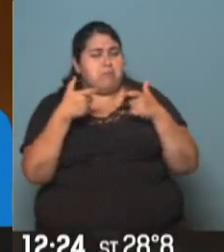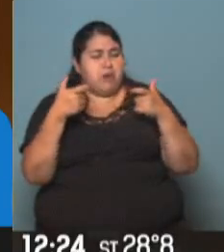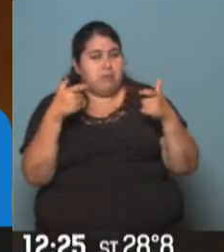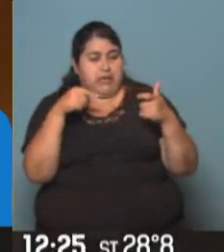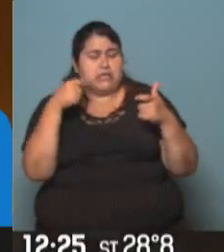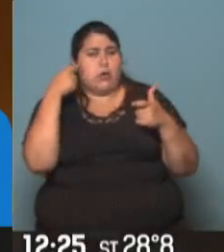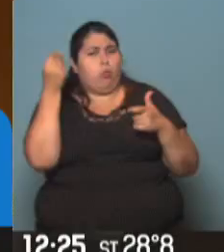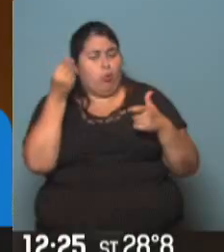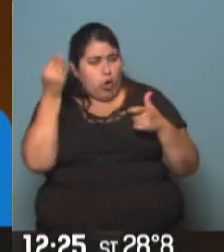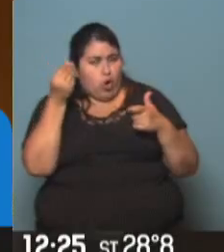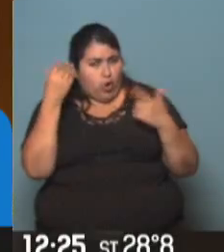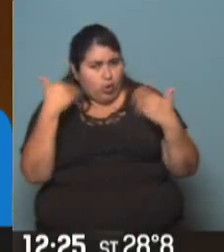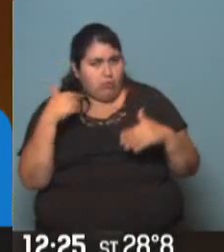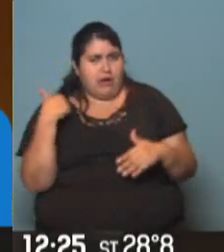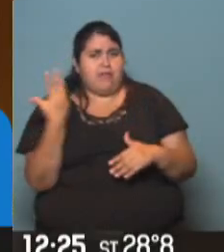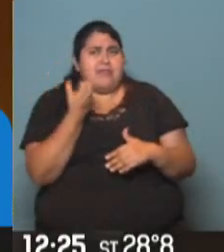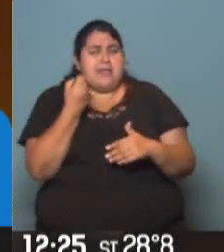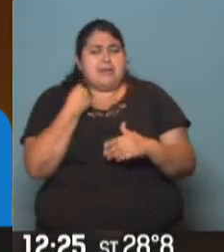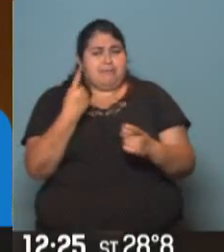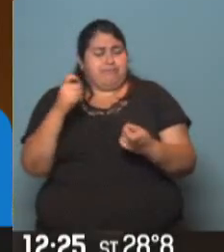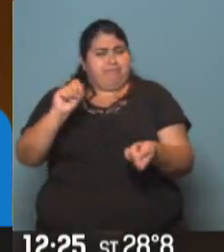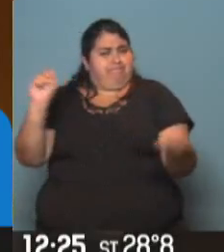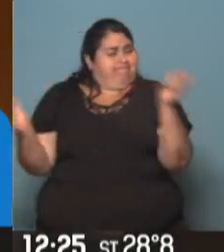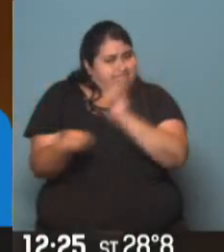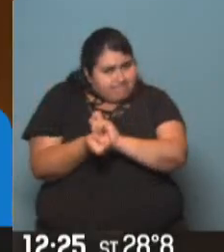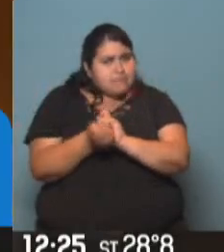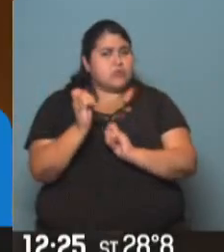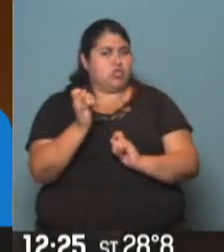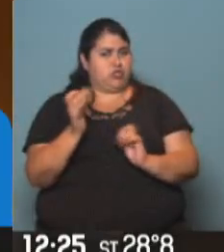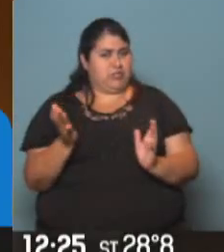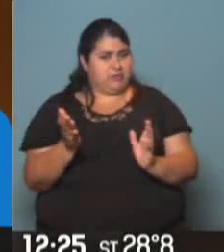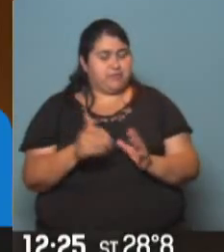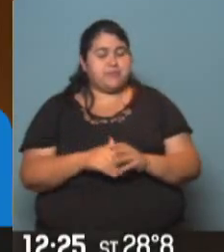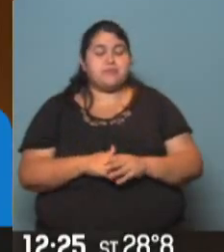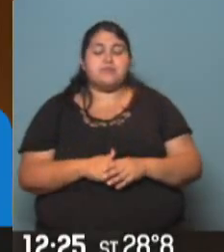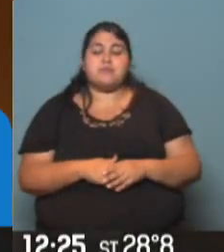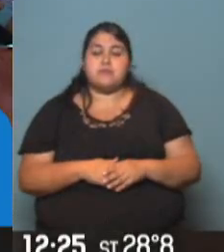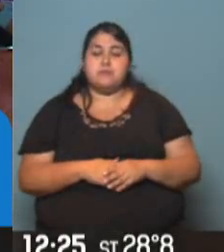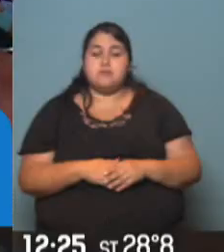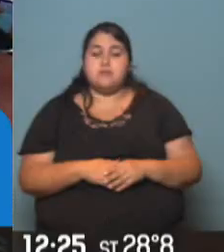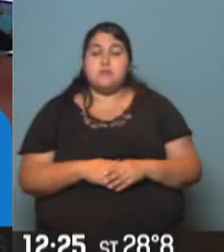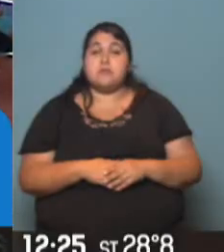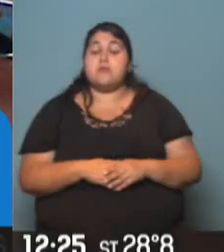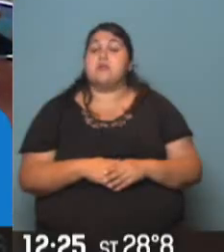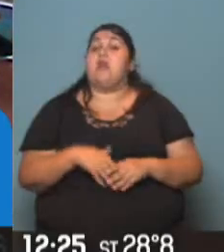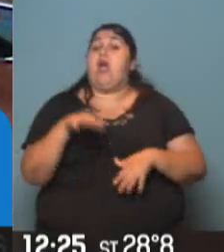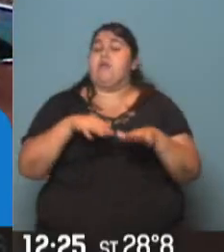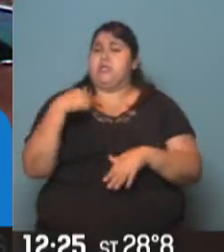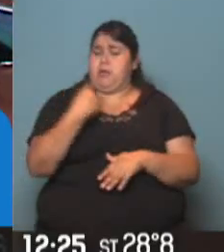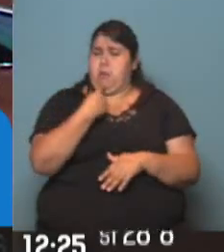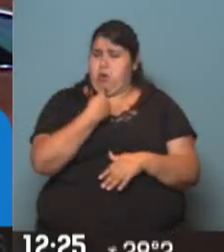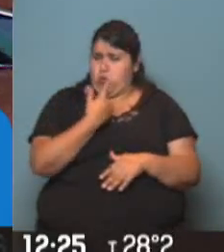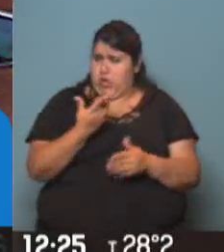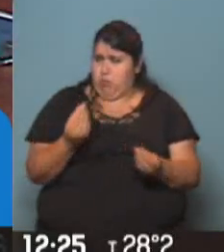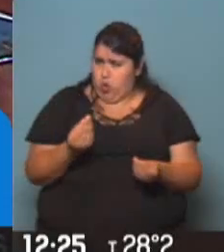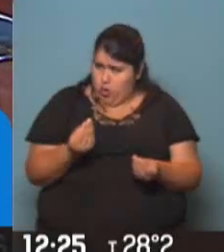que no van a acceder a menos que logramos transformar las causas estructurales muchos escritores que así sea reiterativo cuando preguntamos otras cosas